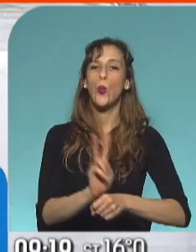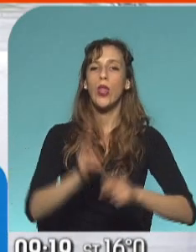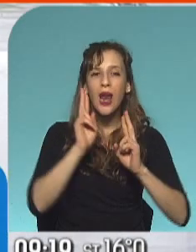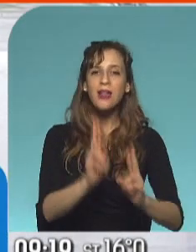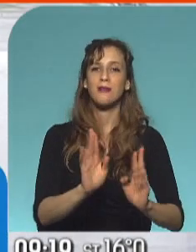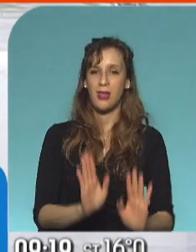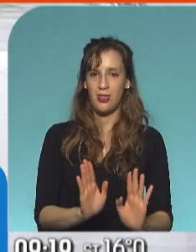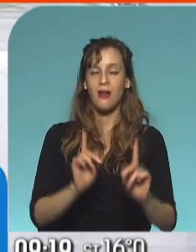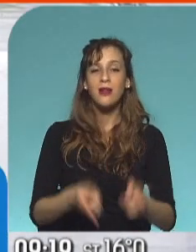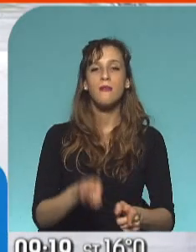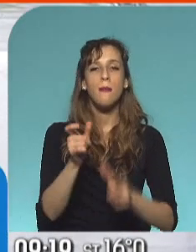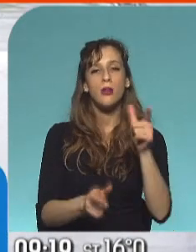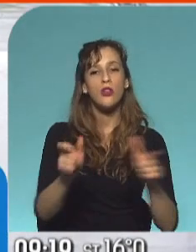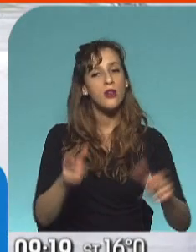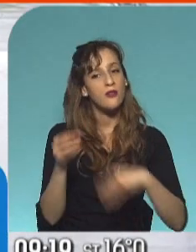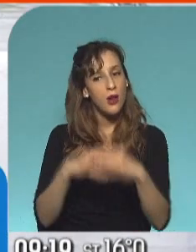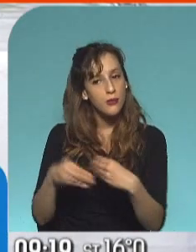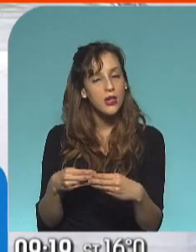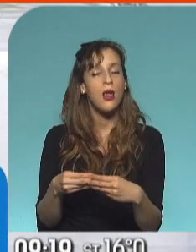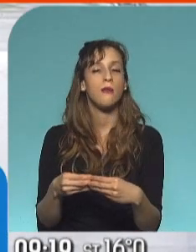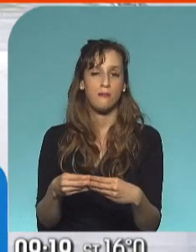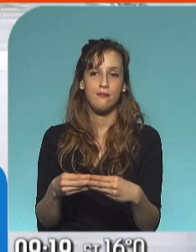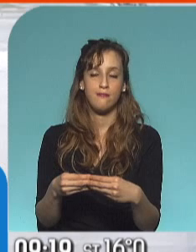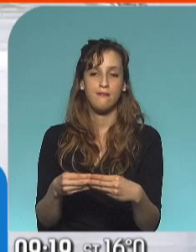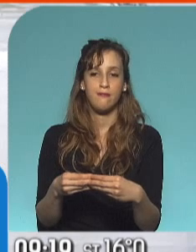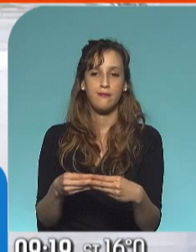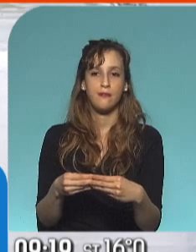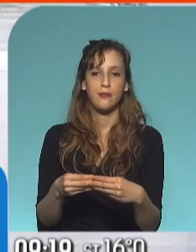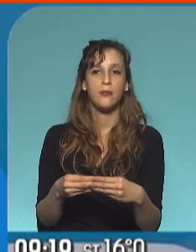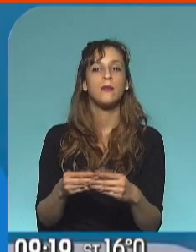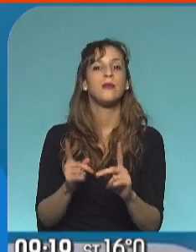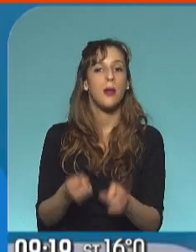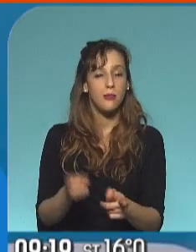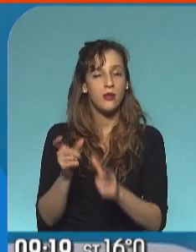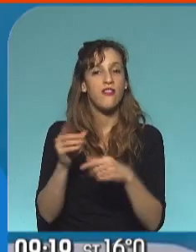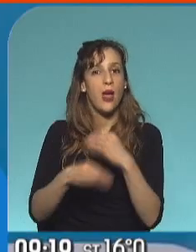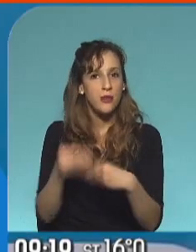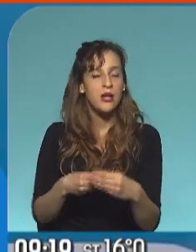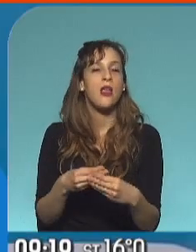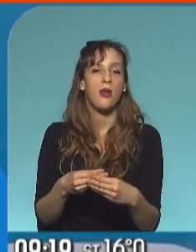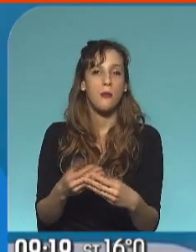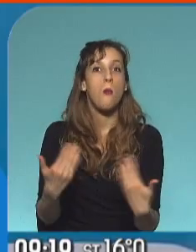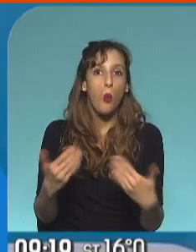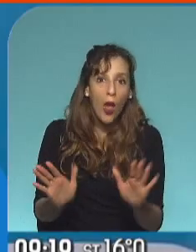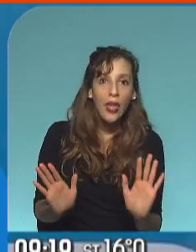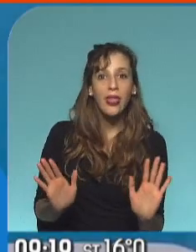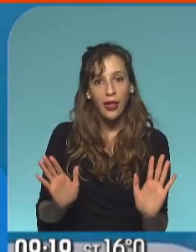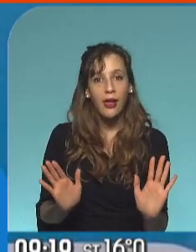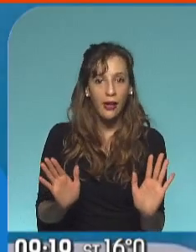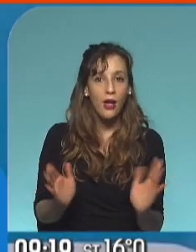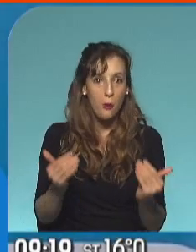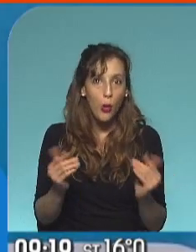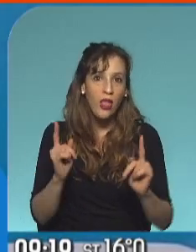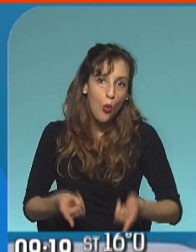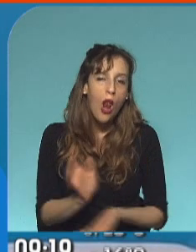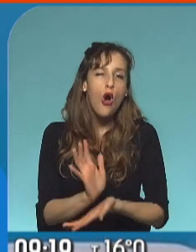los familiares sepan cómo poder practicar esos rituales junto con el equilibrio en una circunstancia